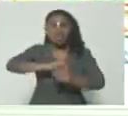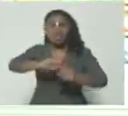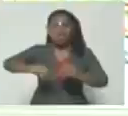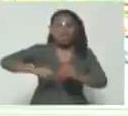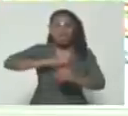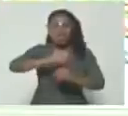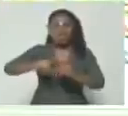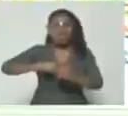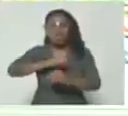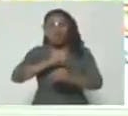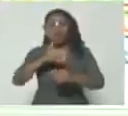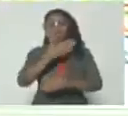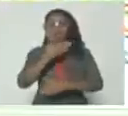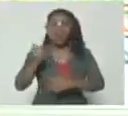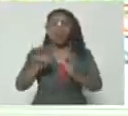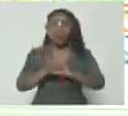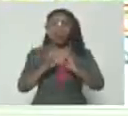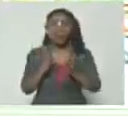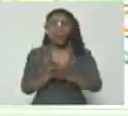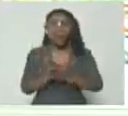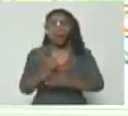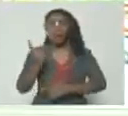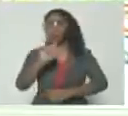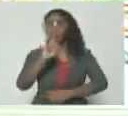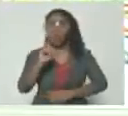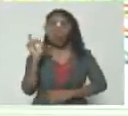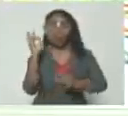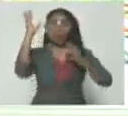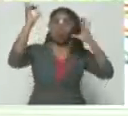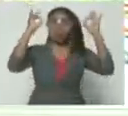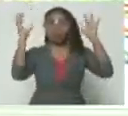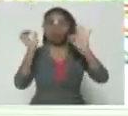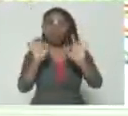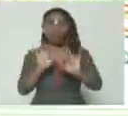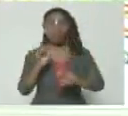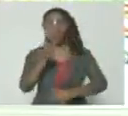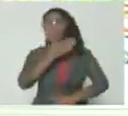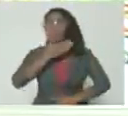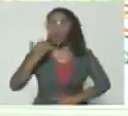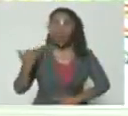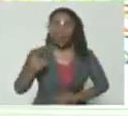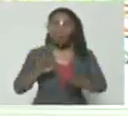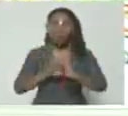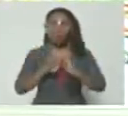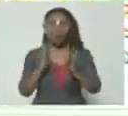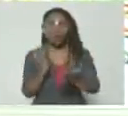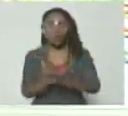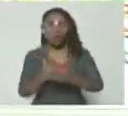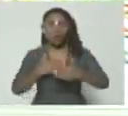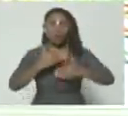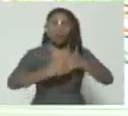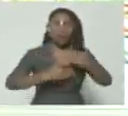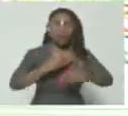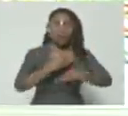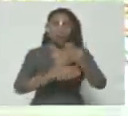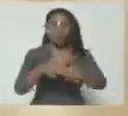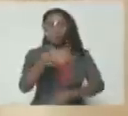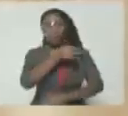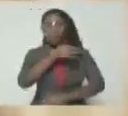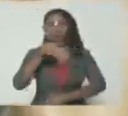del mundo, no estoy exagerando. De lo mejor del mundo, producir